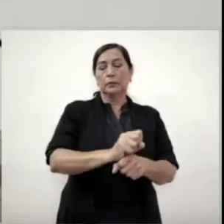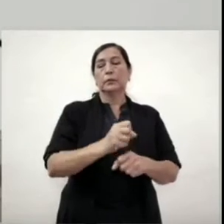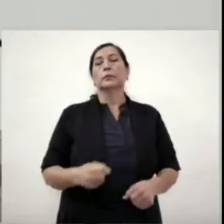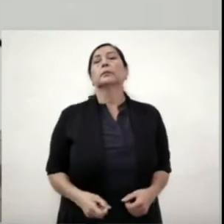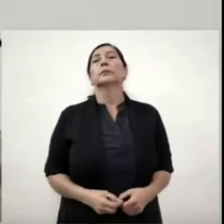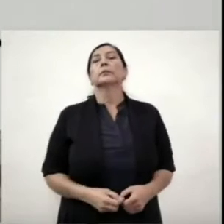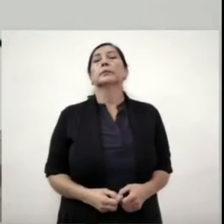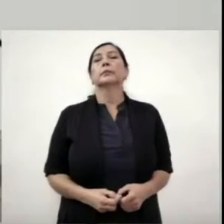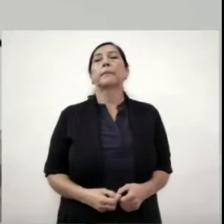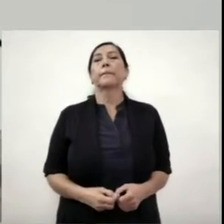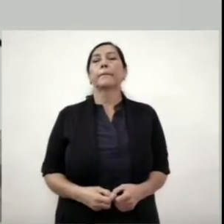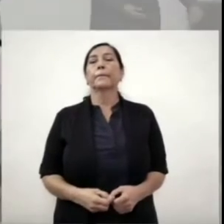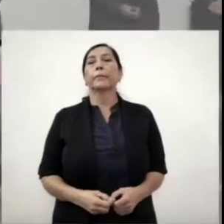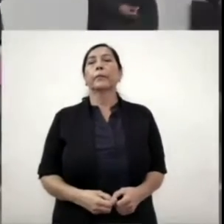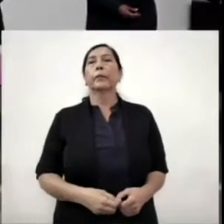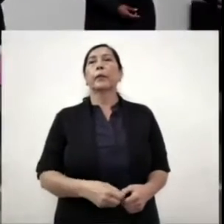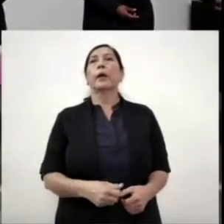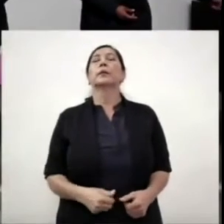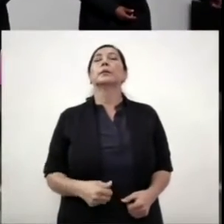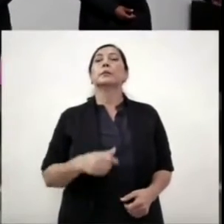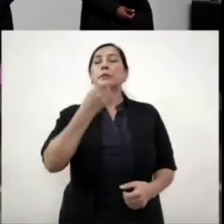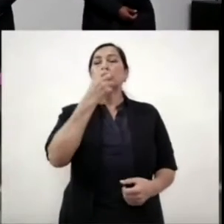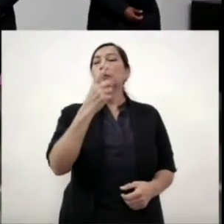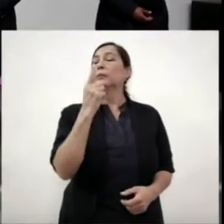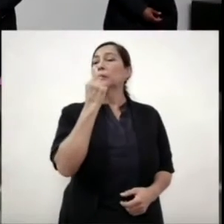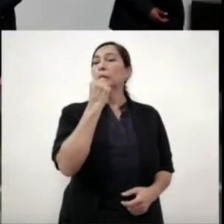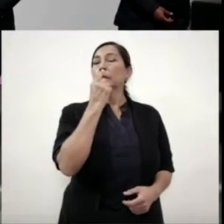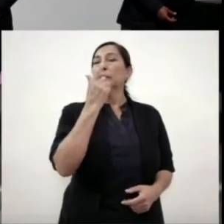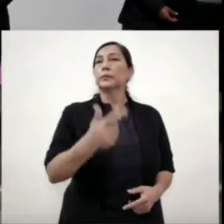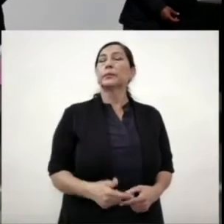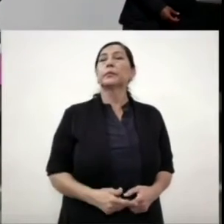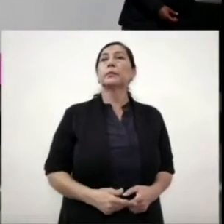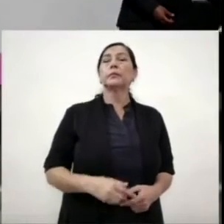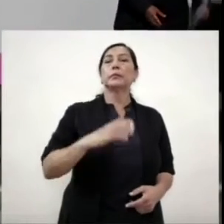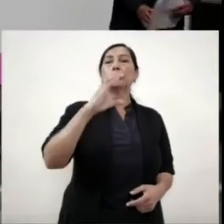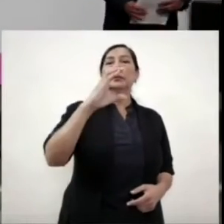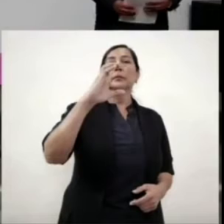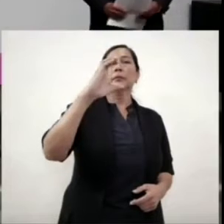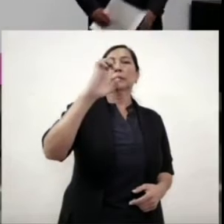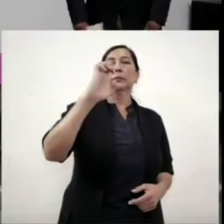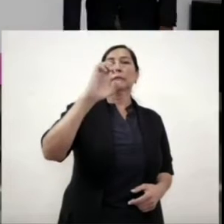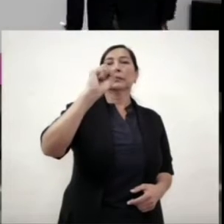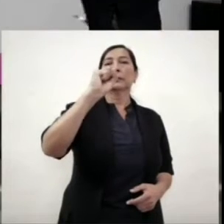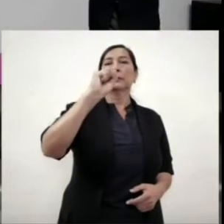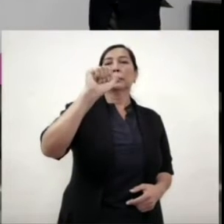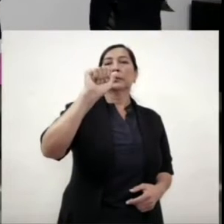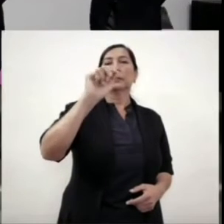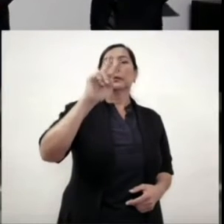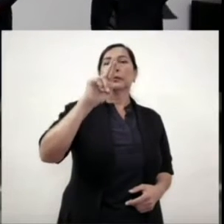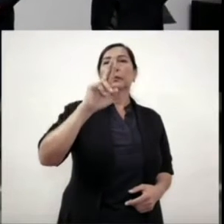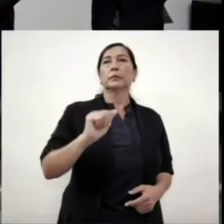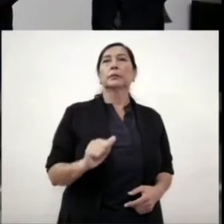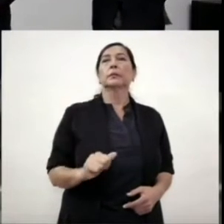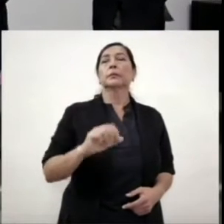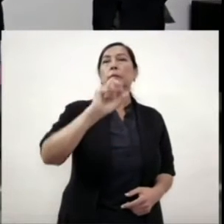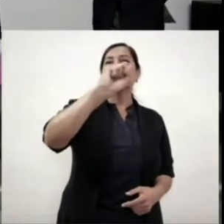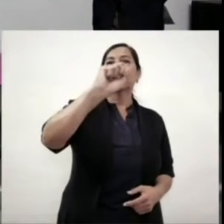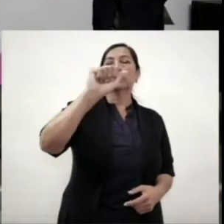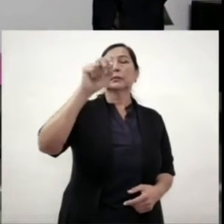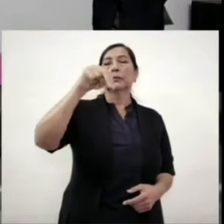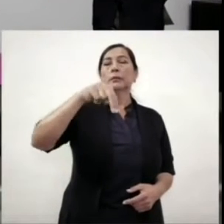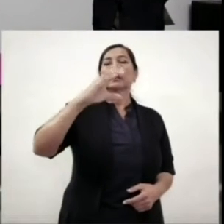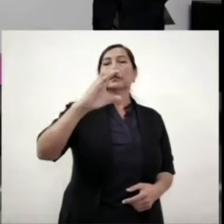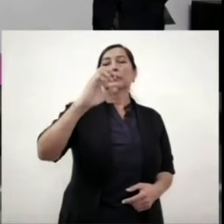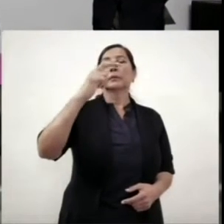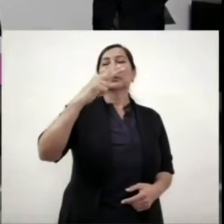Seguridad Pública, a César Erwin Sánchez Coria, para que nos dé un poco de información de